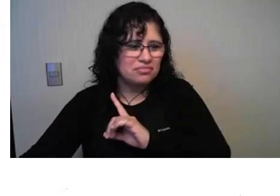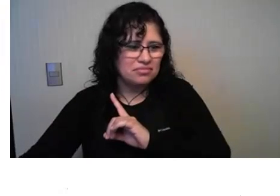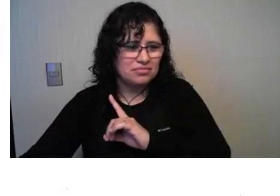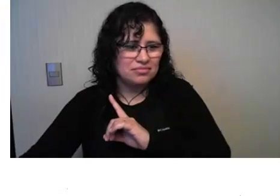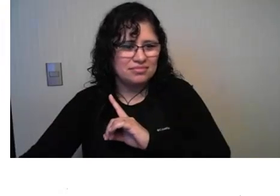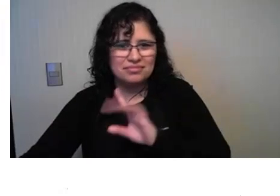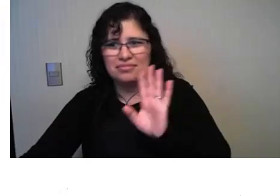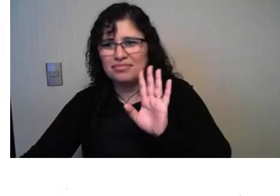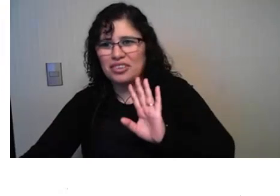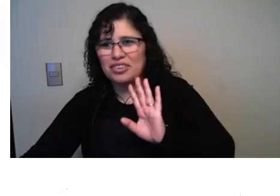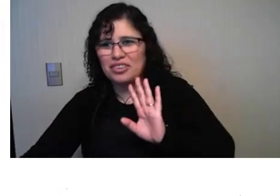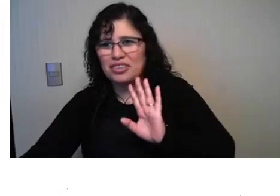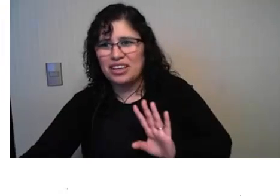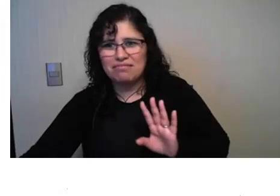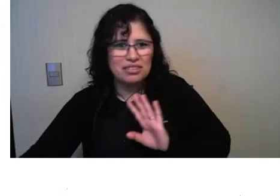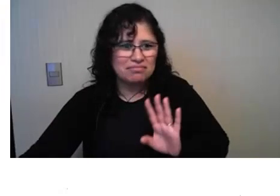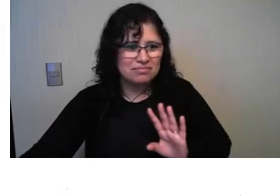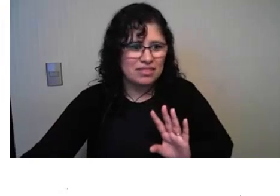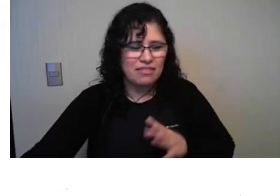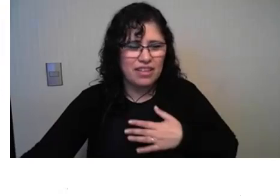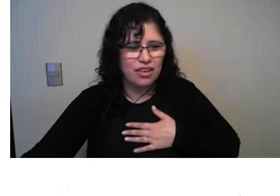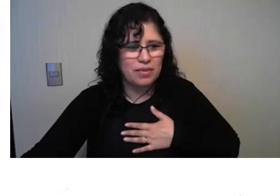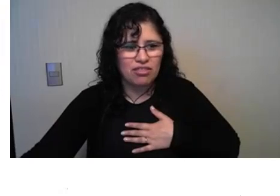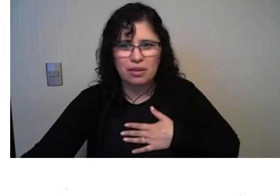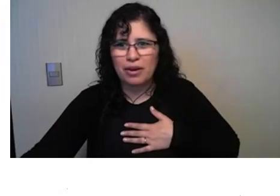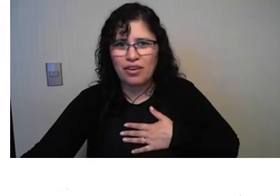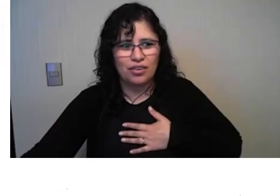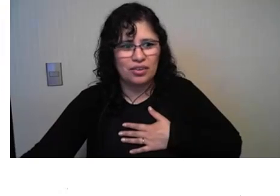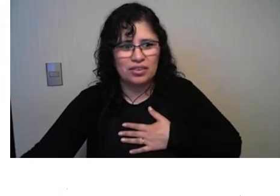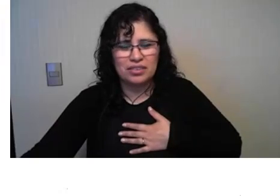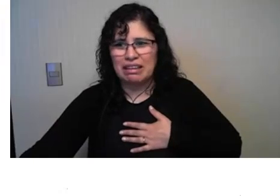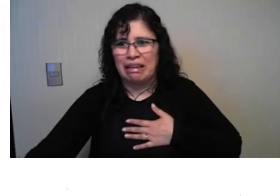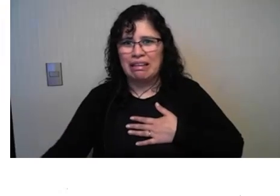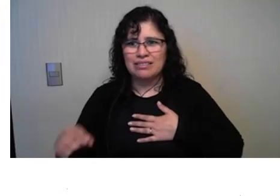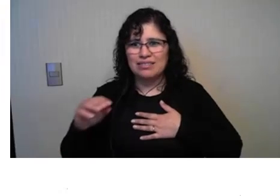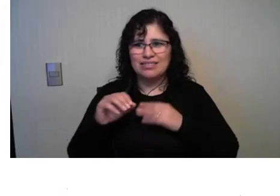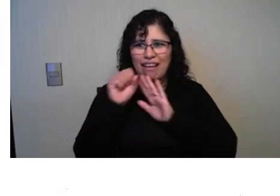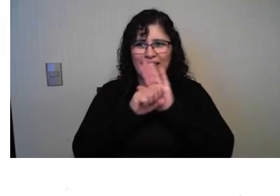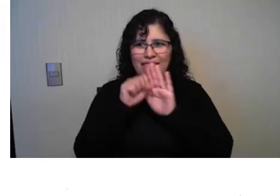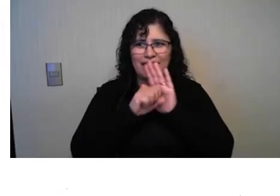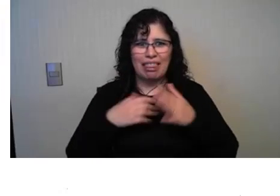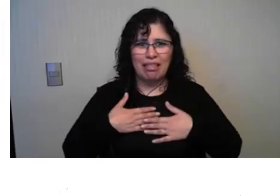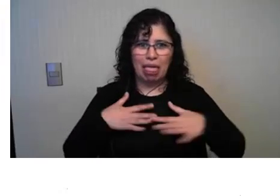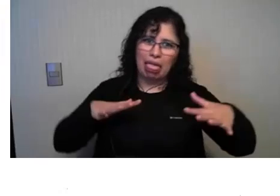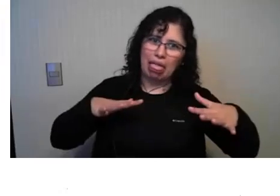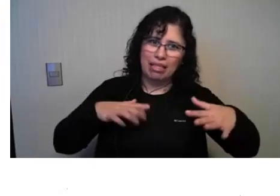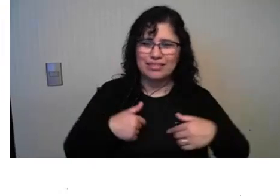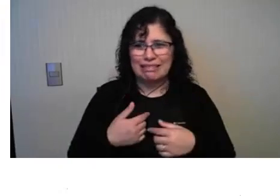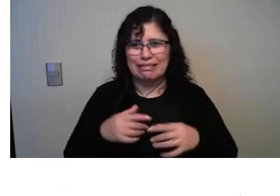No, perfecto. No sé, Ya. ¿no? ¿El video mío se pegó Sí, o no? por lo menos yo en la imagen que lo vi,